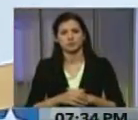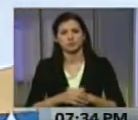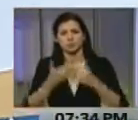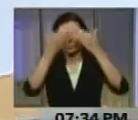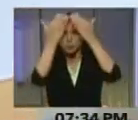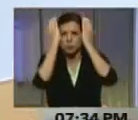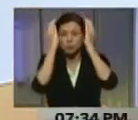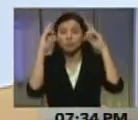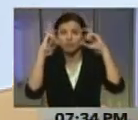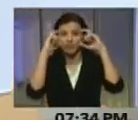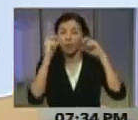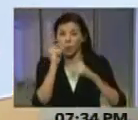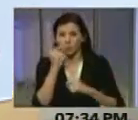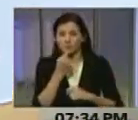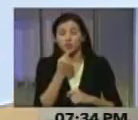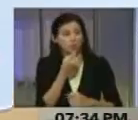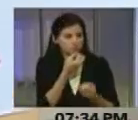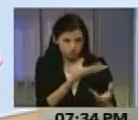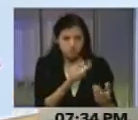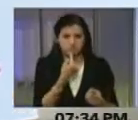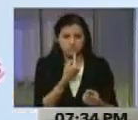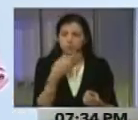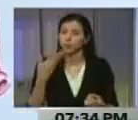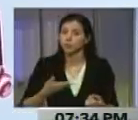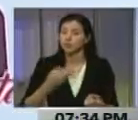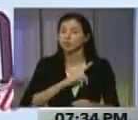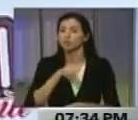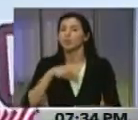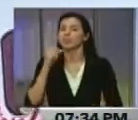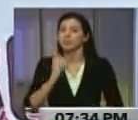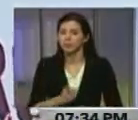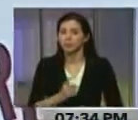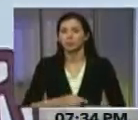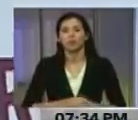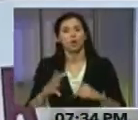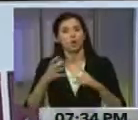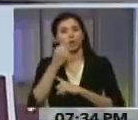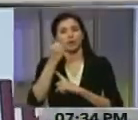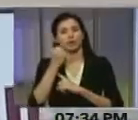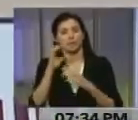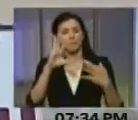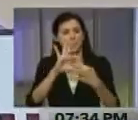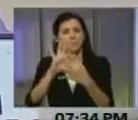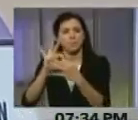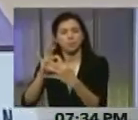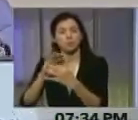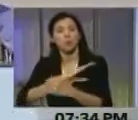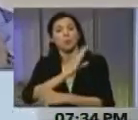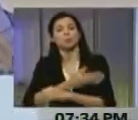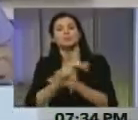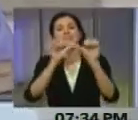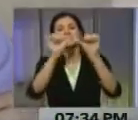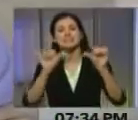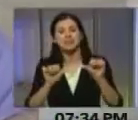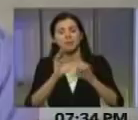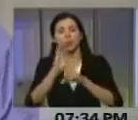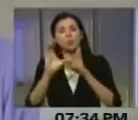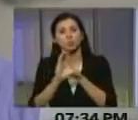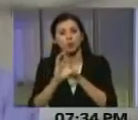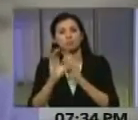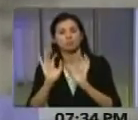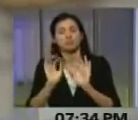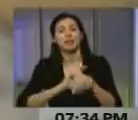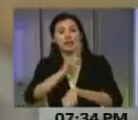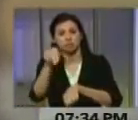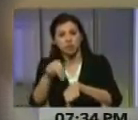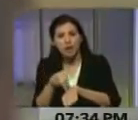Ñáñez, la importancia de nosotros lograr la articulación de un poderoso sistema de cultura